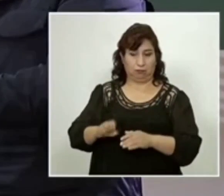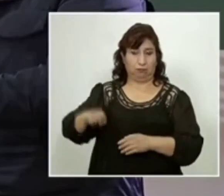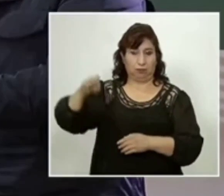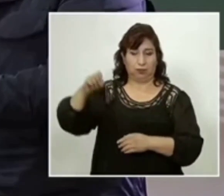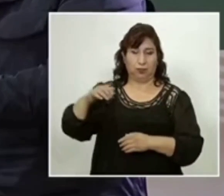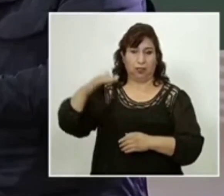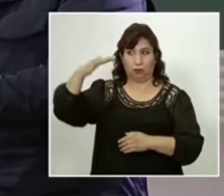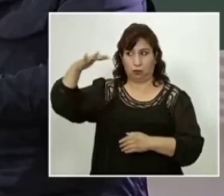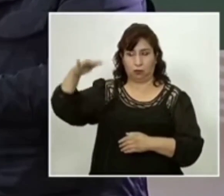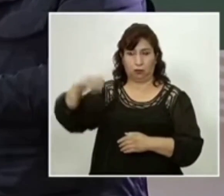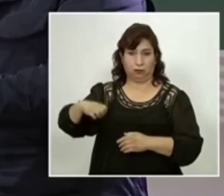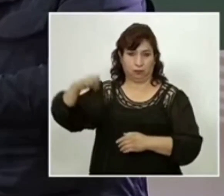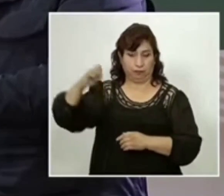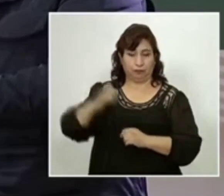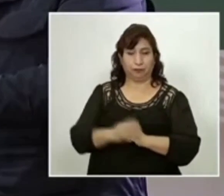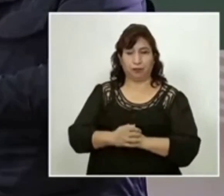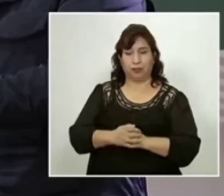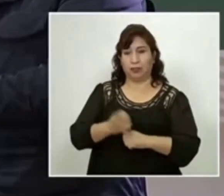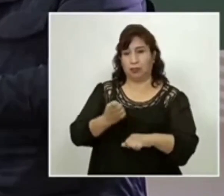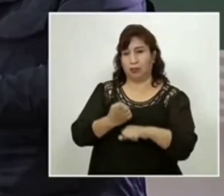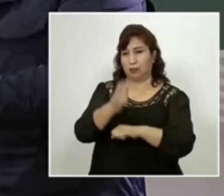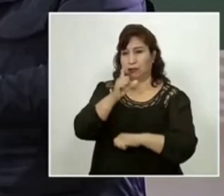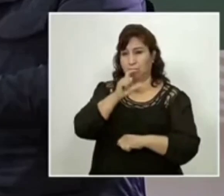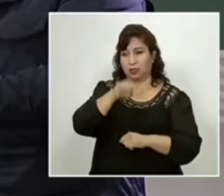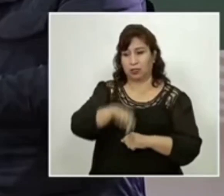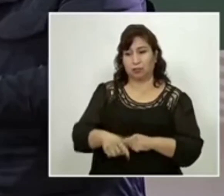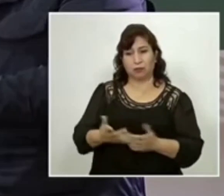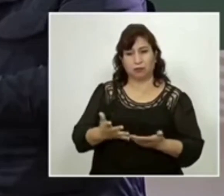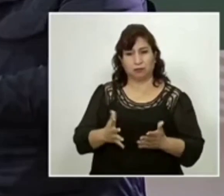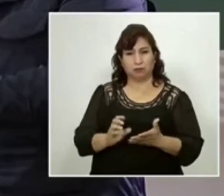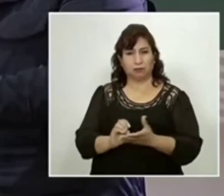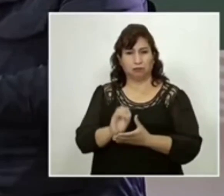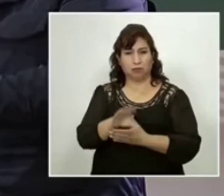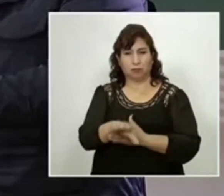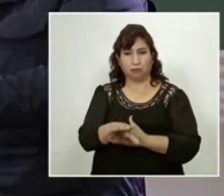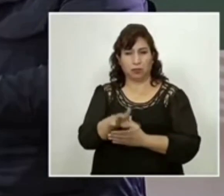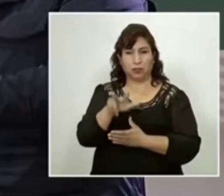Este año, en el estado de Aguascalientes serán incorporados